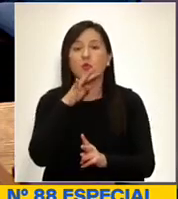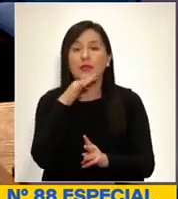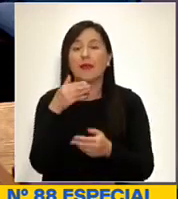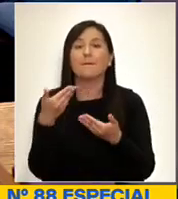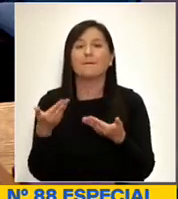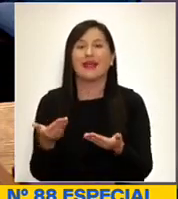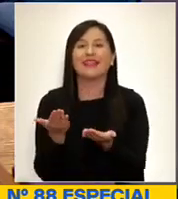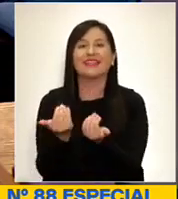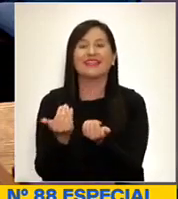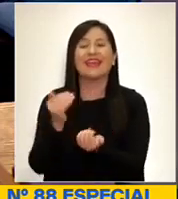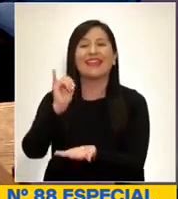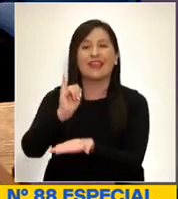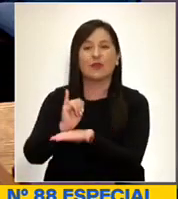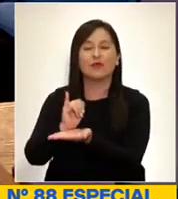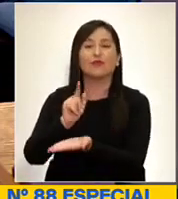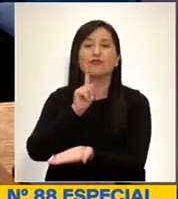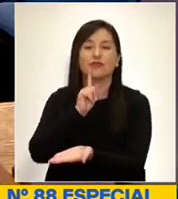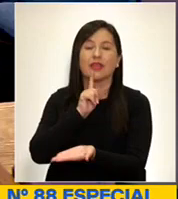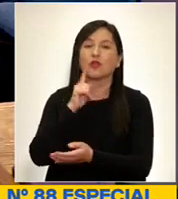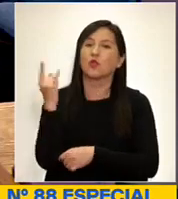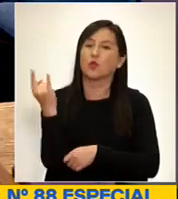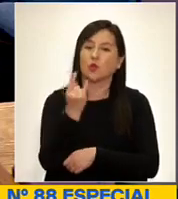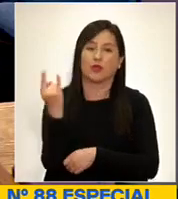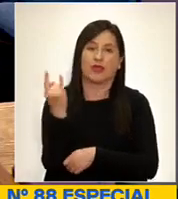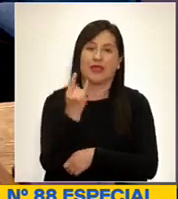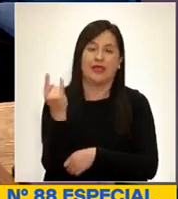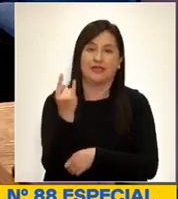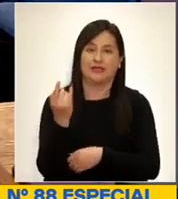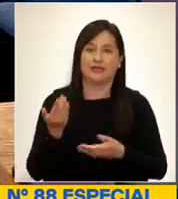institucionales urgentes en la